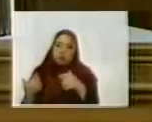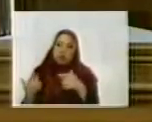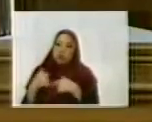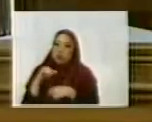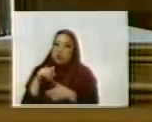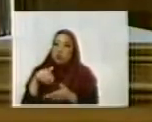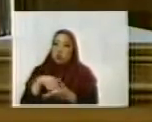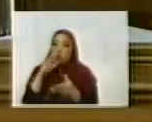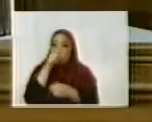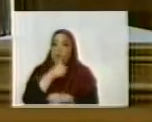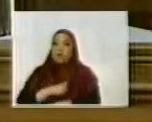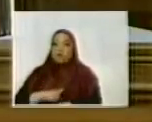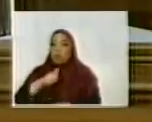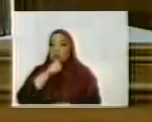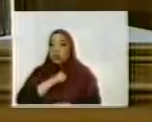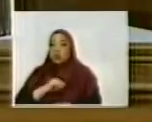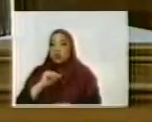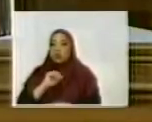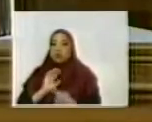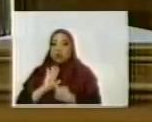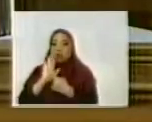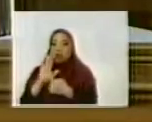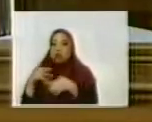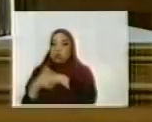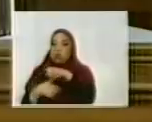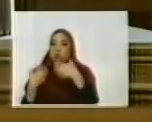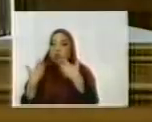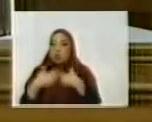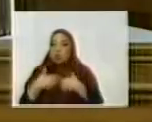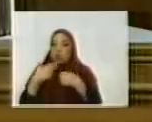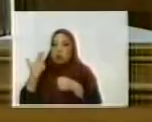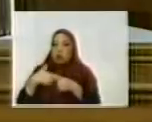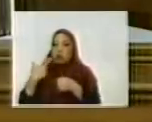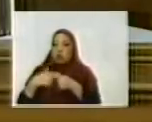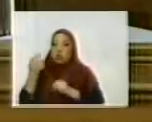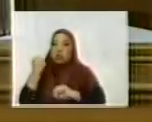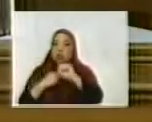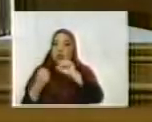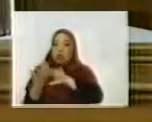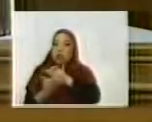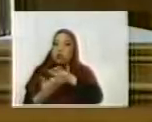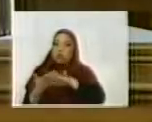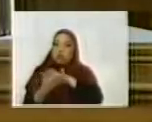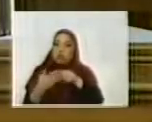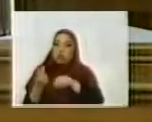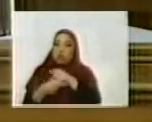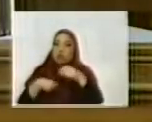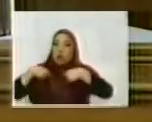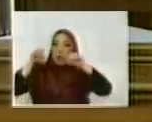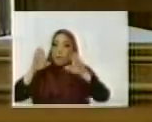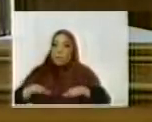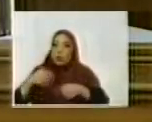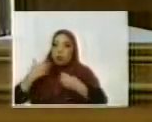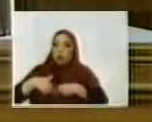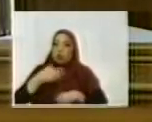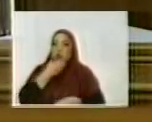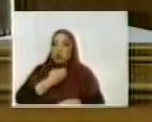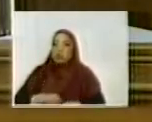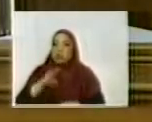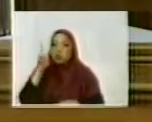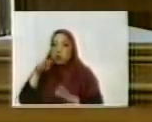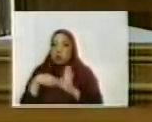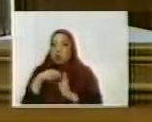con recordar su brillante actuación al frente de PDVSA, enfrentando resueltamente el paro petrolero de diciembre y enero